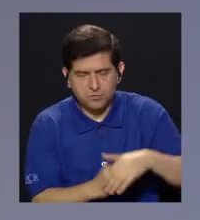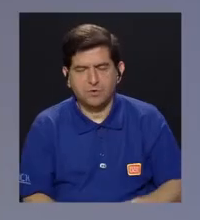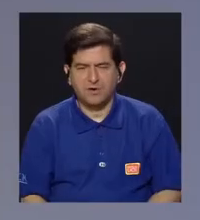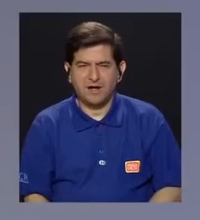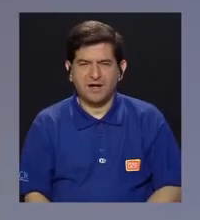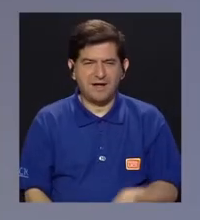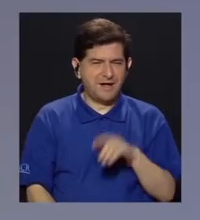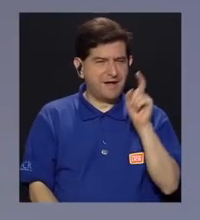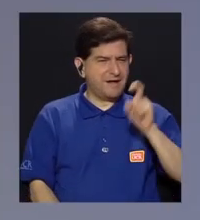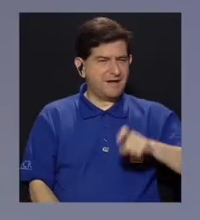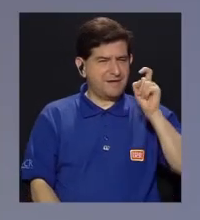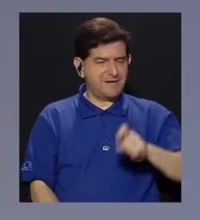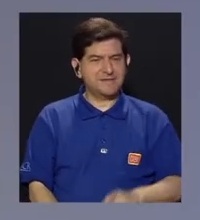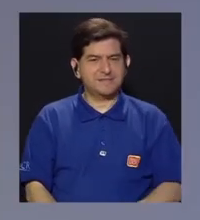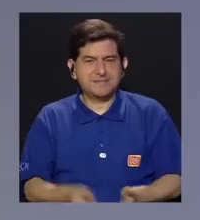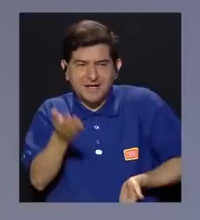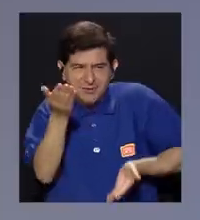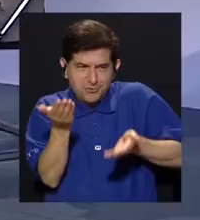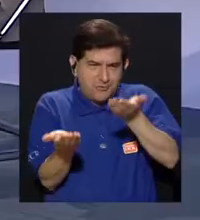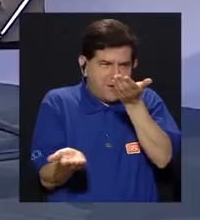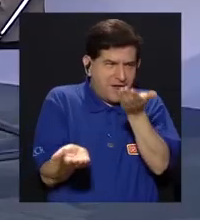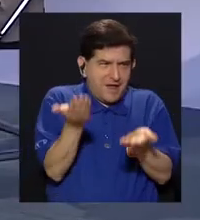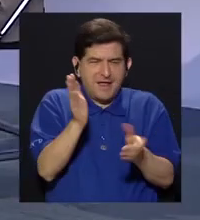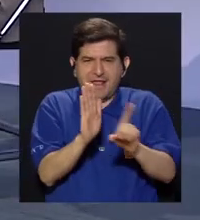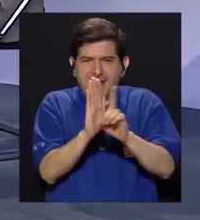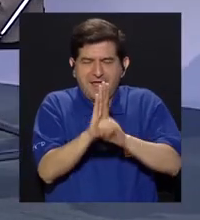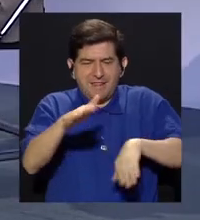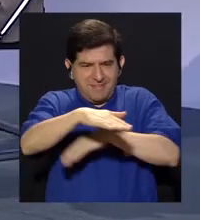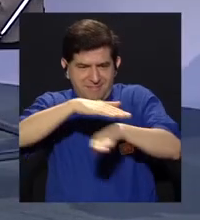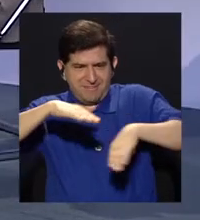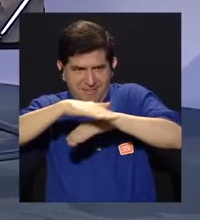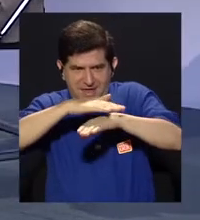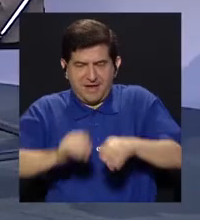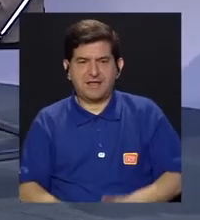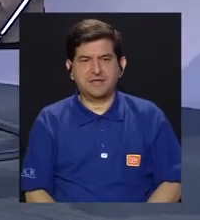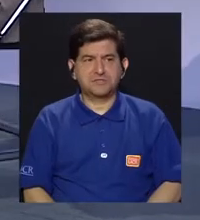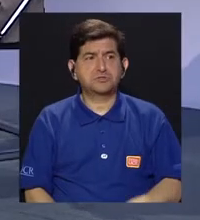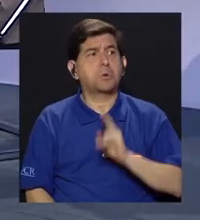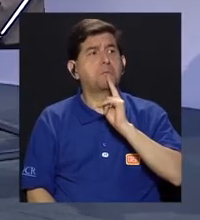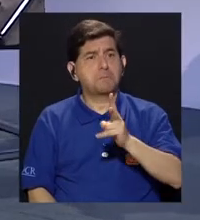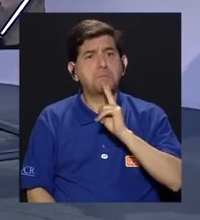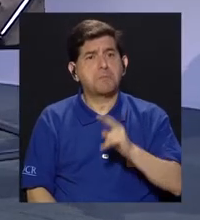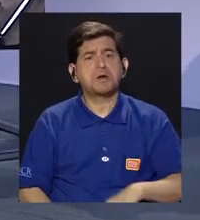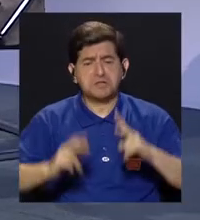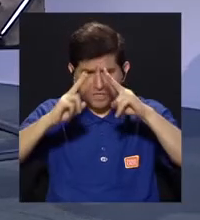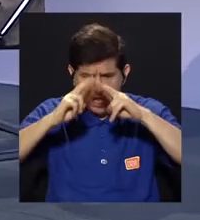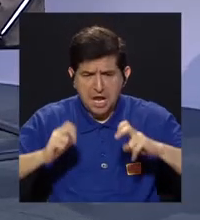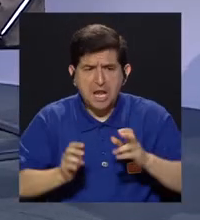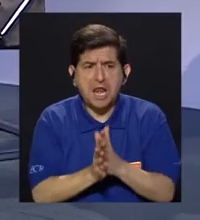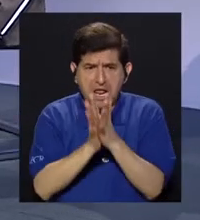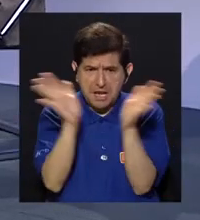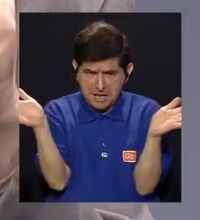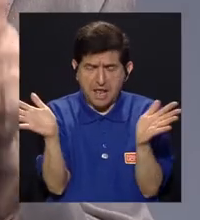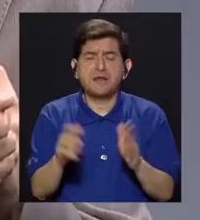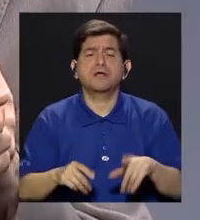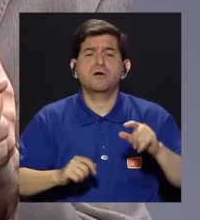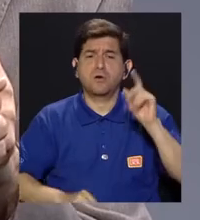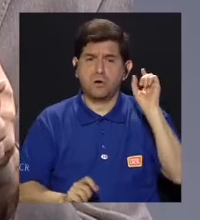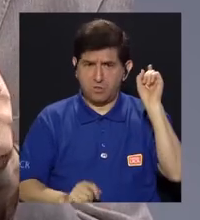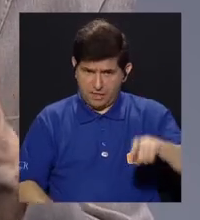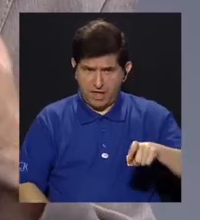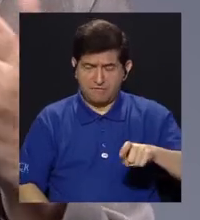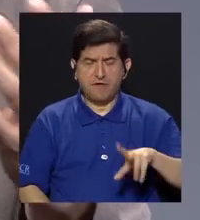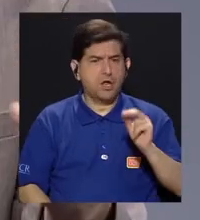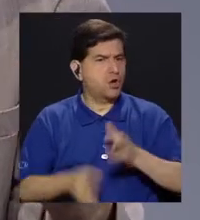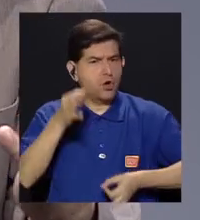entonces hay dulce se tiene que hacer este balance en los derechos fundamentales y si bien es cierto el escrutinio público se tiene que